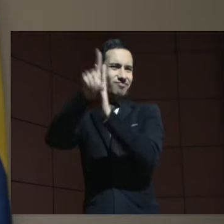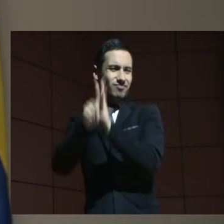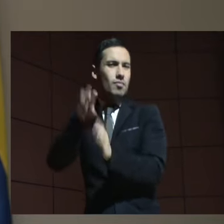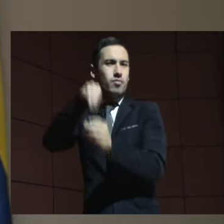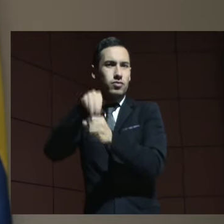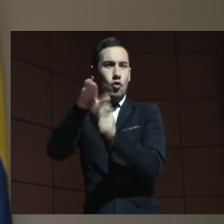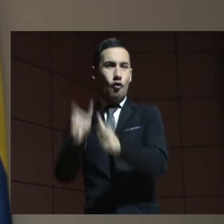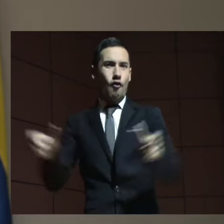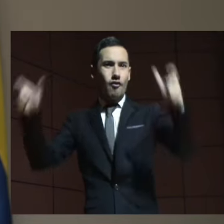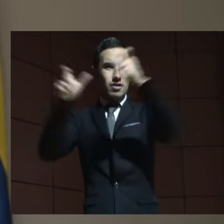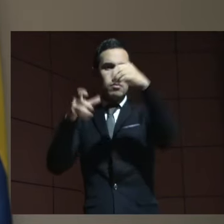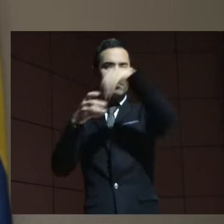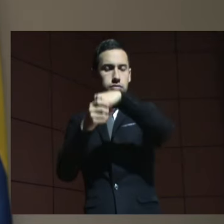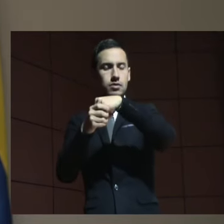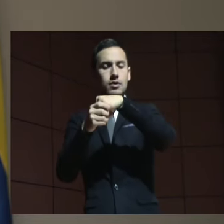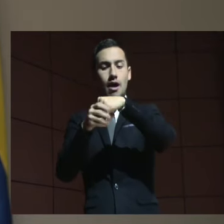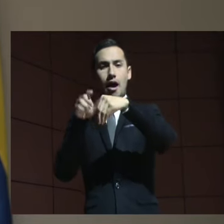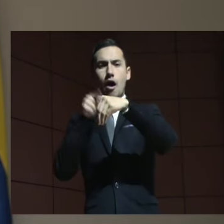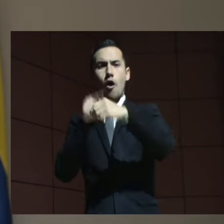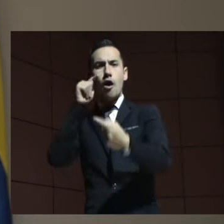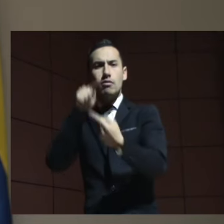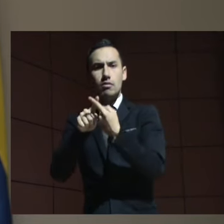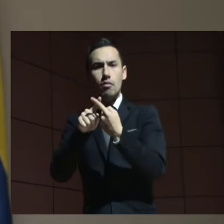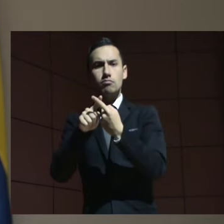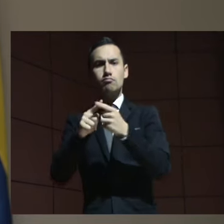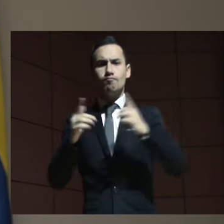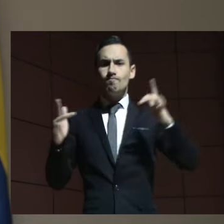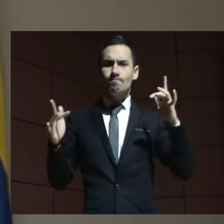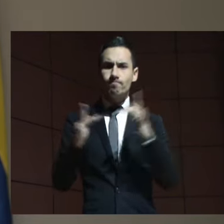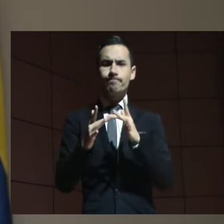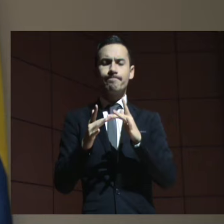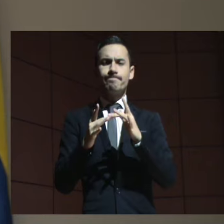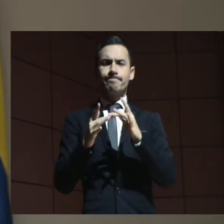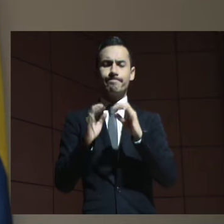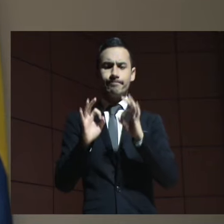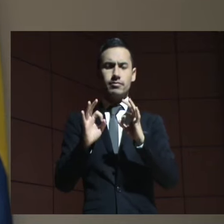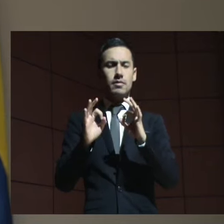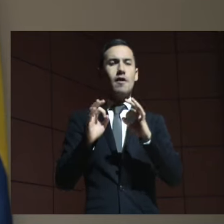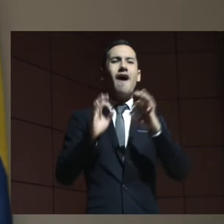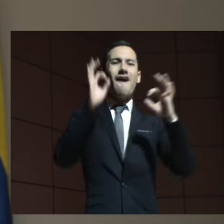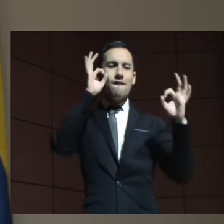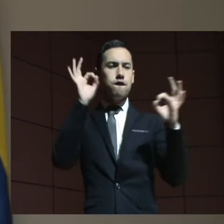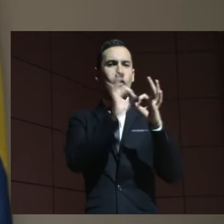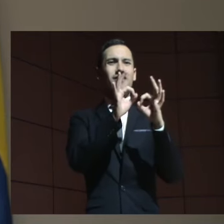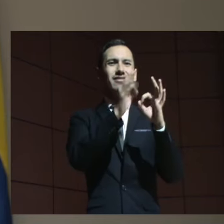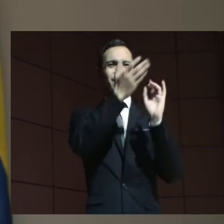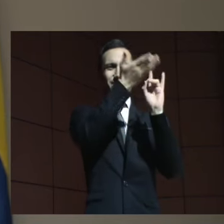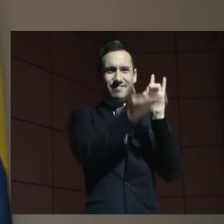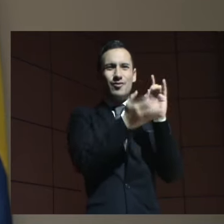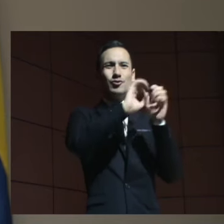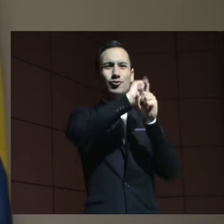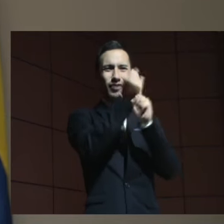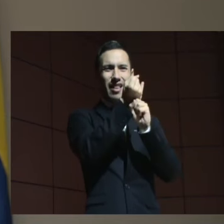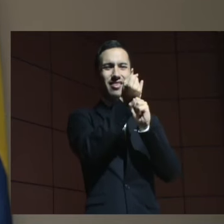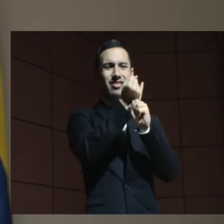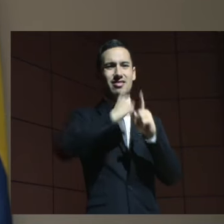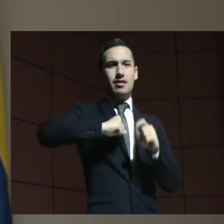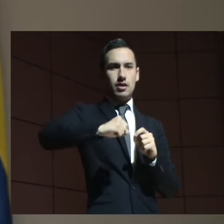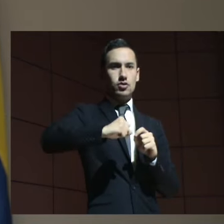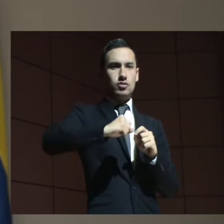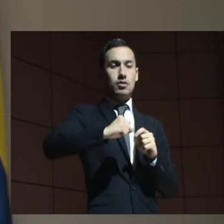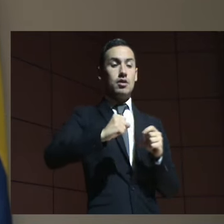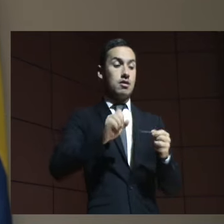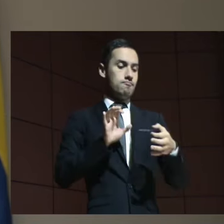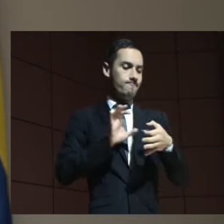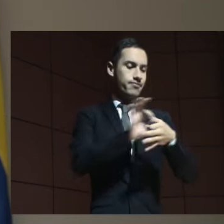iniciativas legislativas que se tramitan ante el Congreso de la República estén acorde con la mirada del enfoque